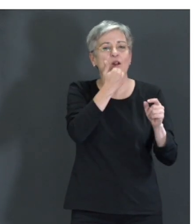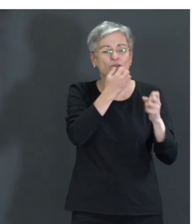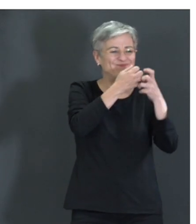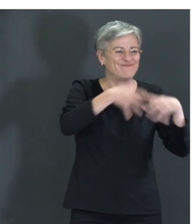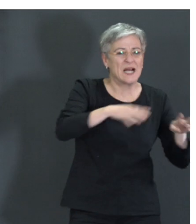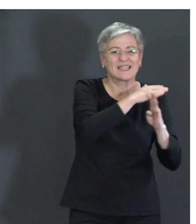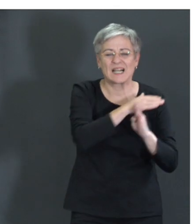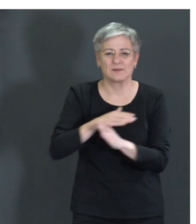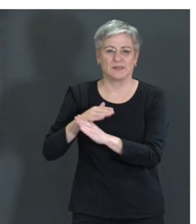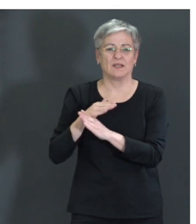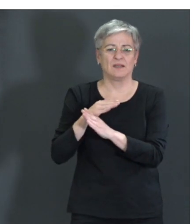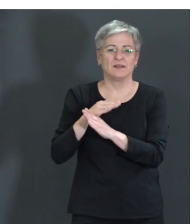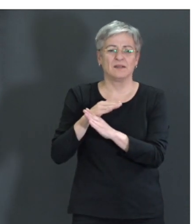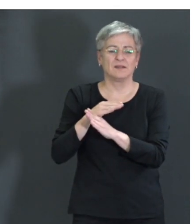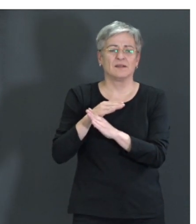que